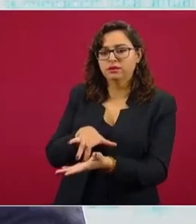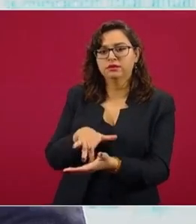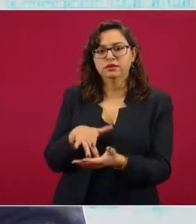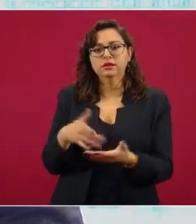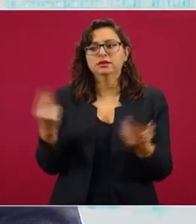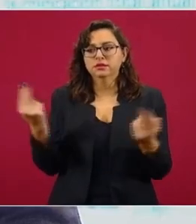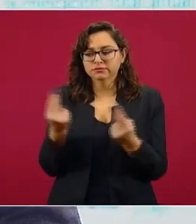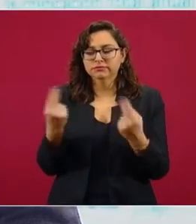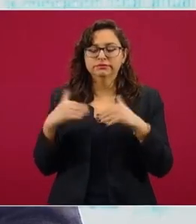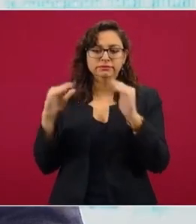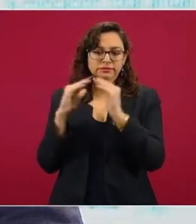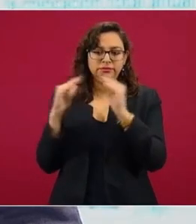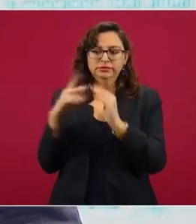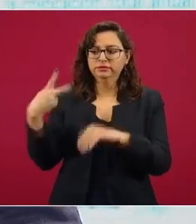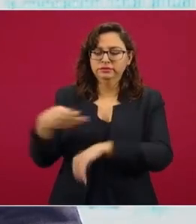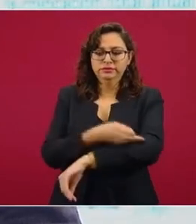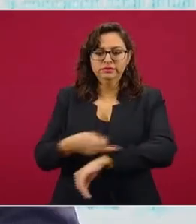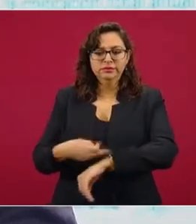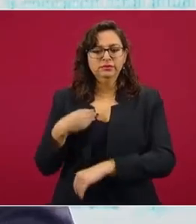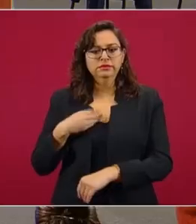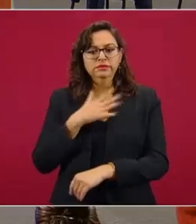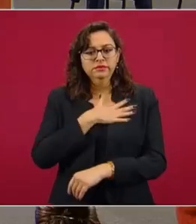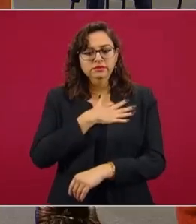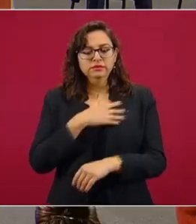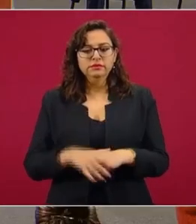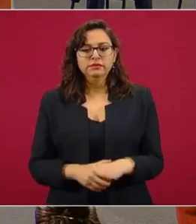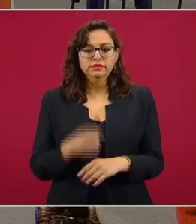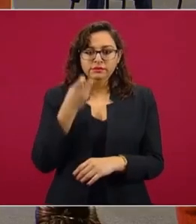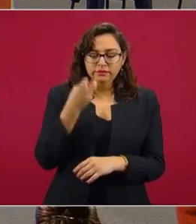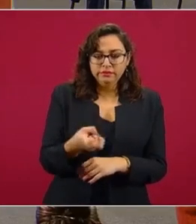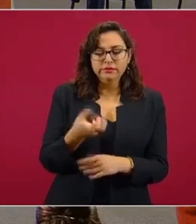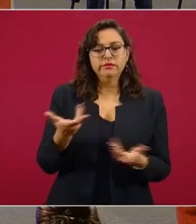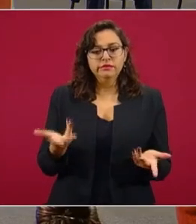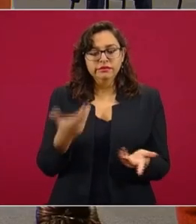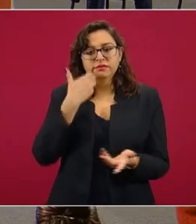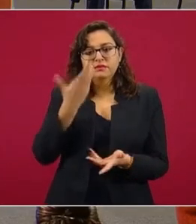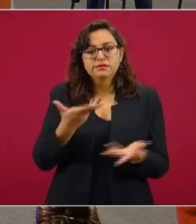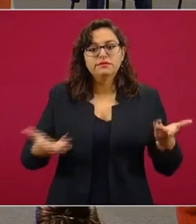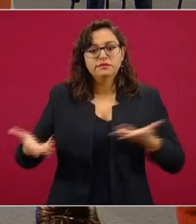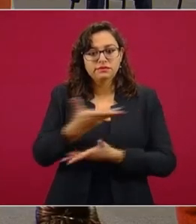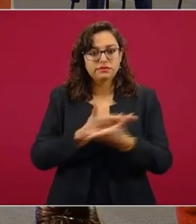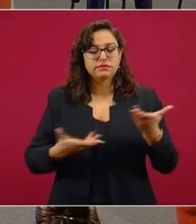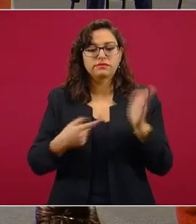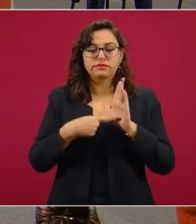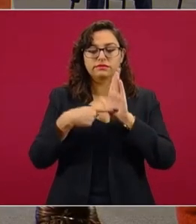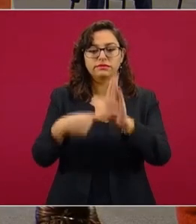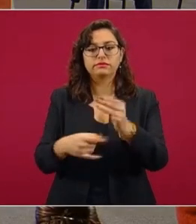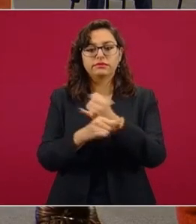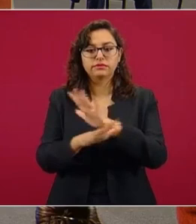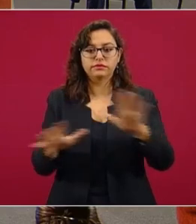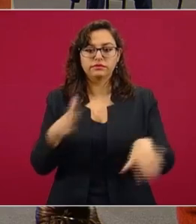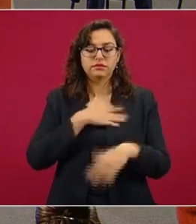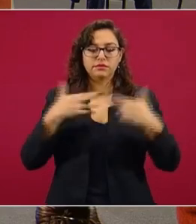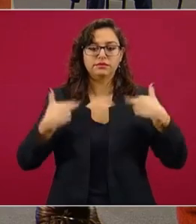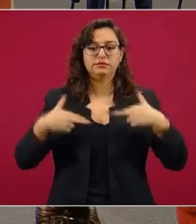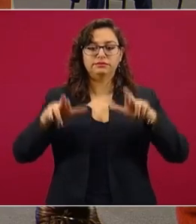necesidades y el bienestar de su familia. Esto es lo que queríamos compartir con ustedes. Muchas gracias, presidente, y en nombre de los